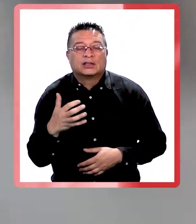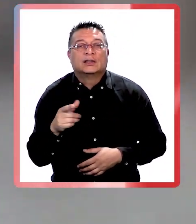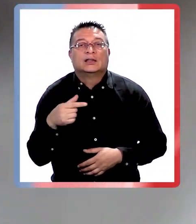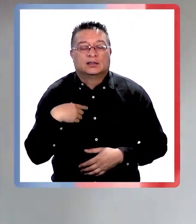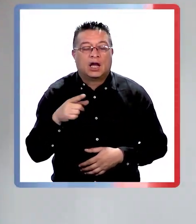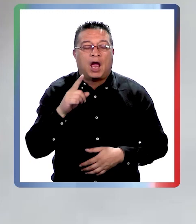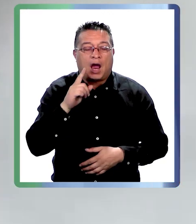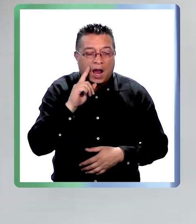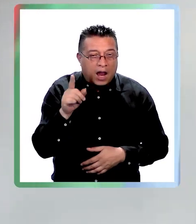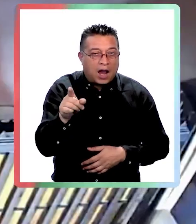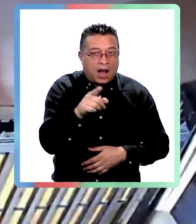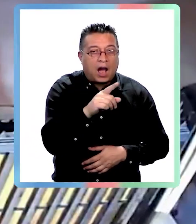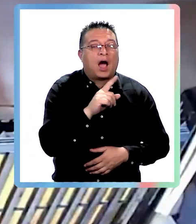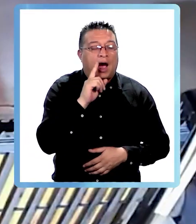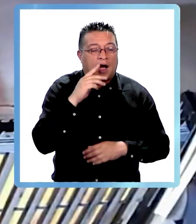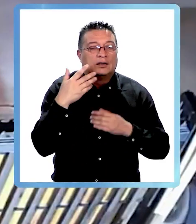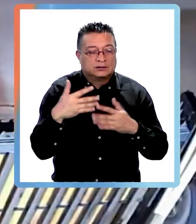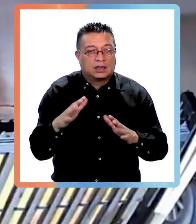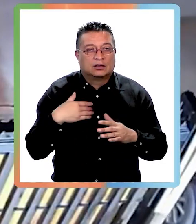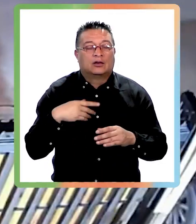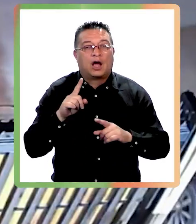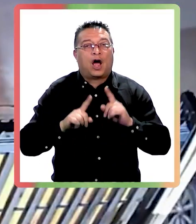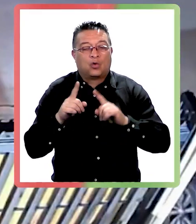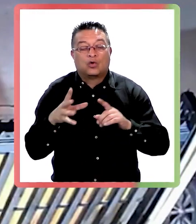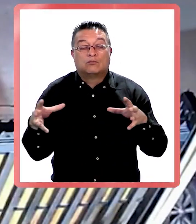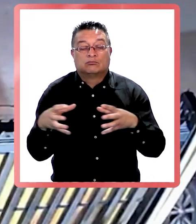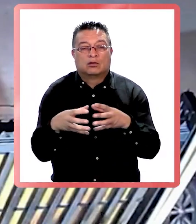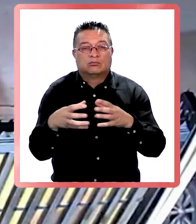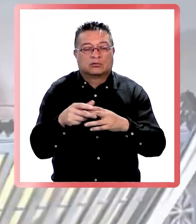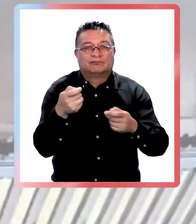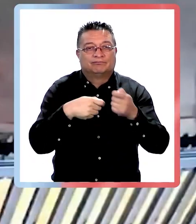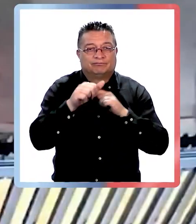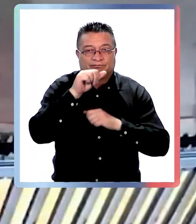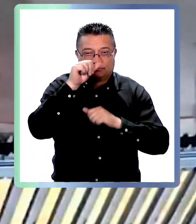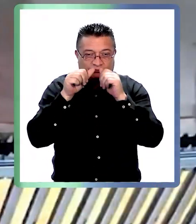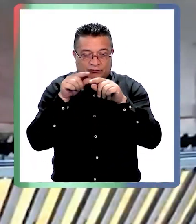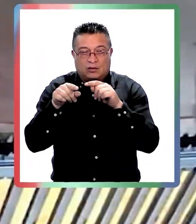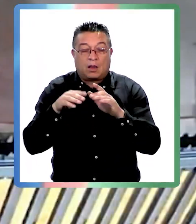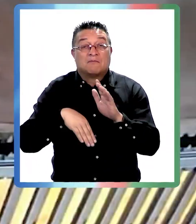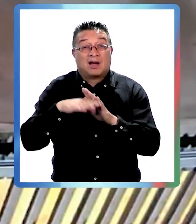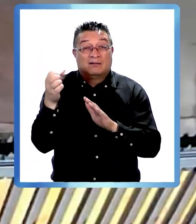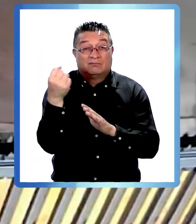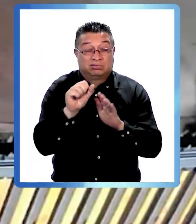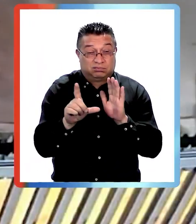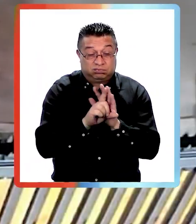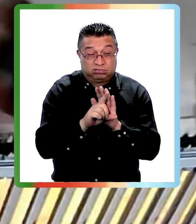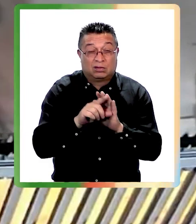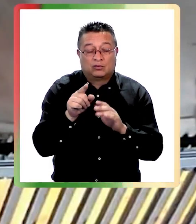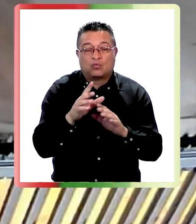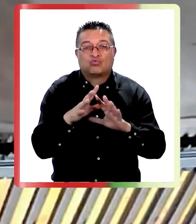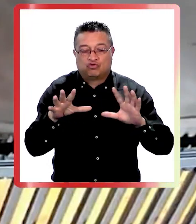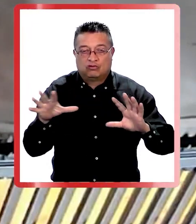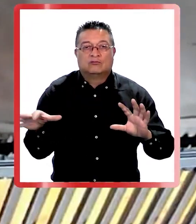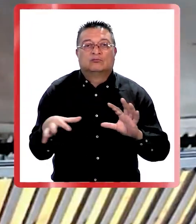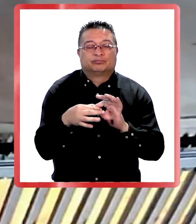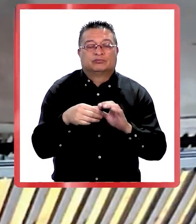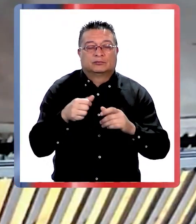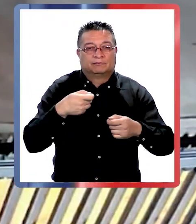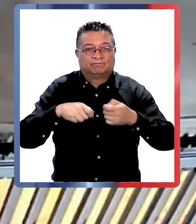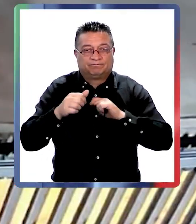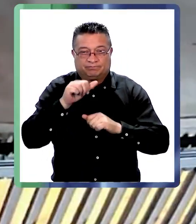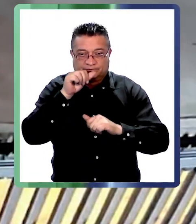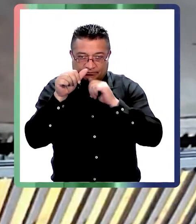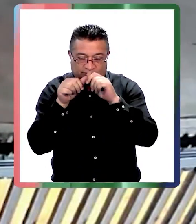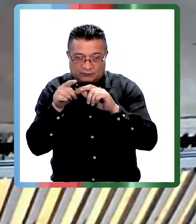por qué han llegado a lo mejor ciertas bandas de narcotraficantes, porque estos delitos de mayor connotación social están muy asociados